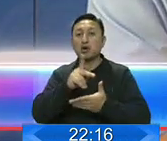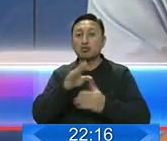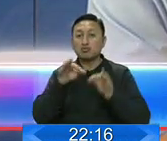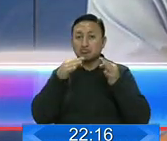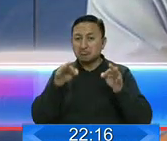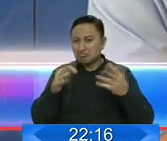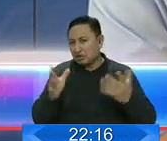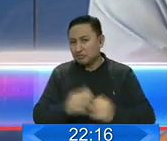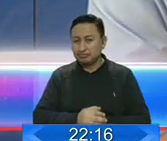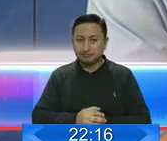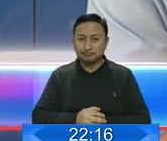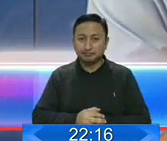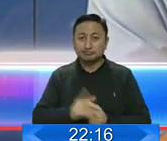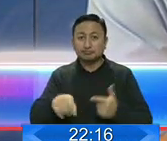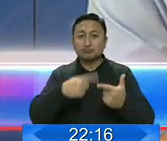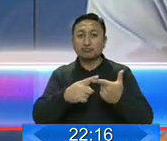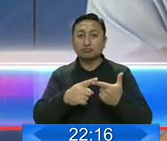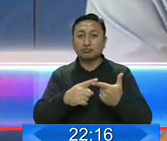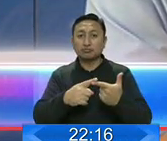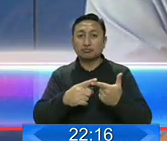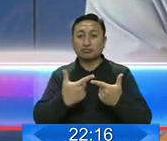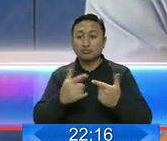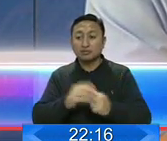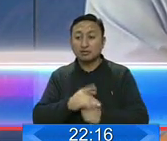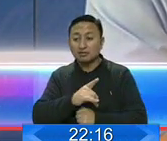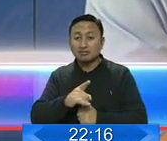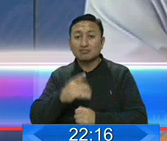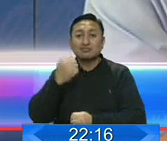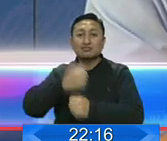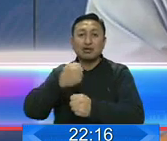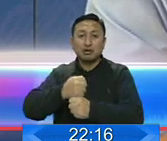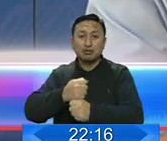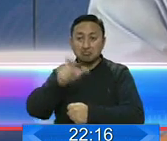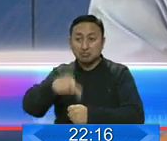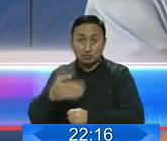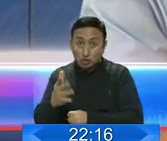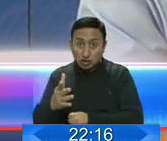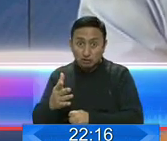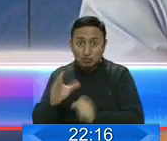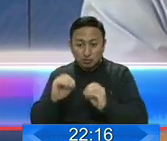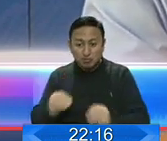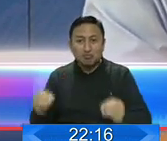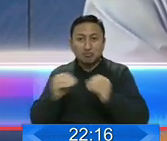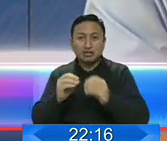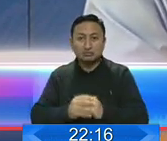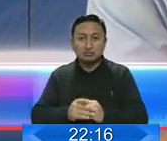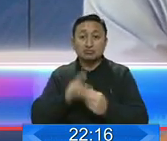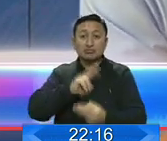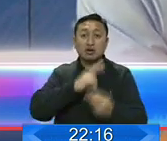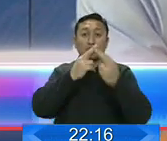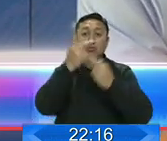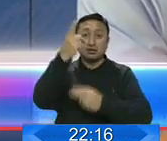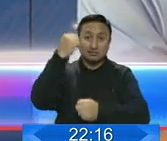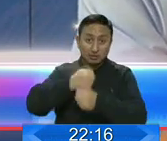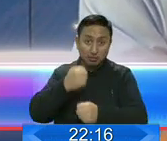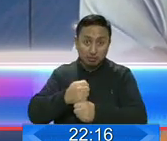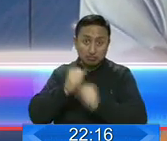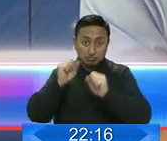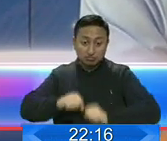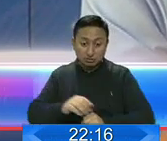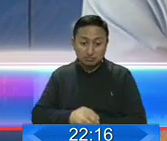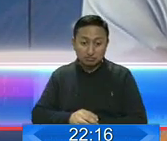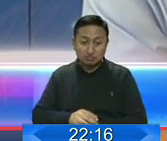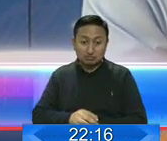y agilizar sobre todo el mercado laboral para quienes no tienen empleo. La reforma laboral, les puedo anticipar, es una suerte